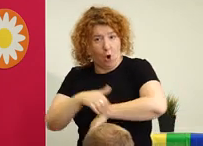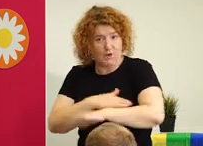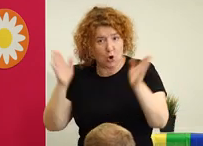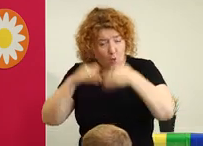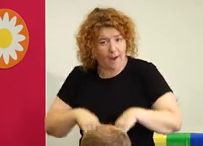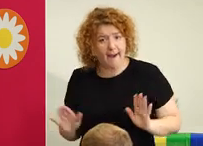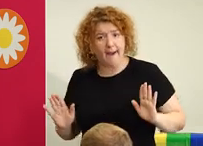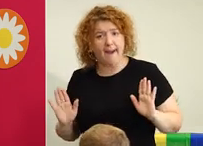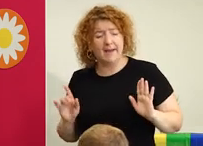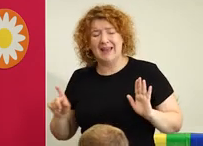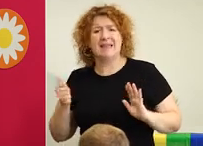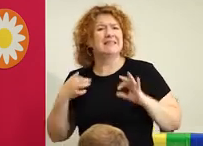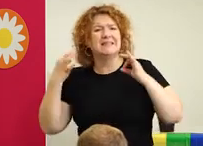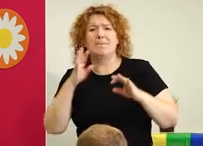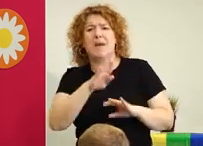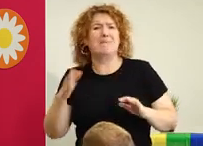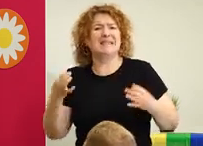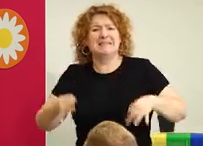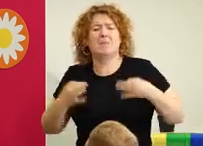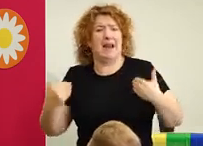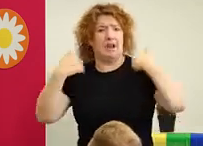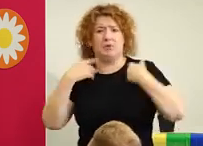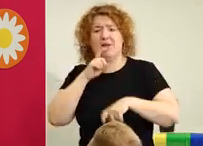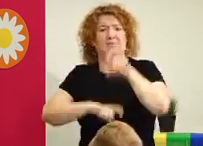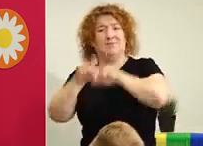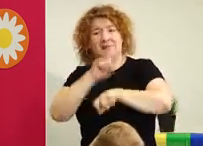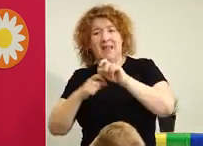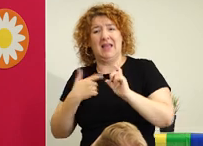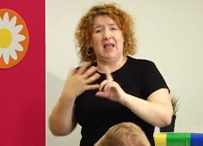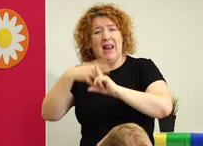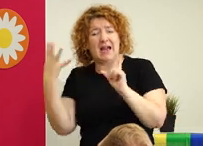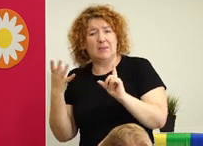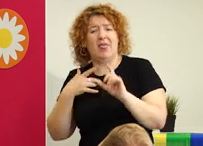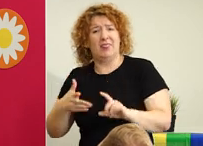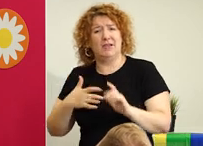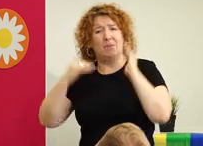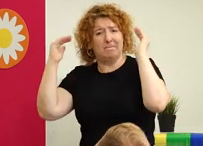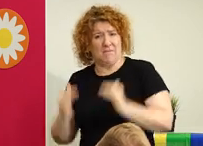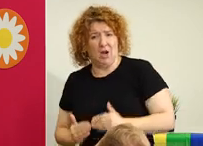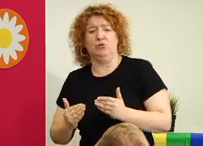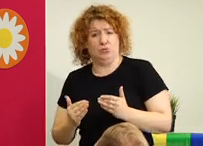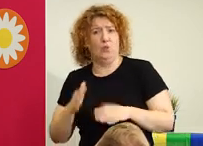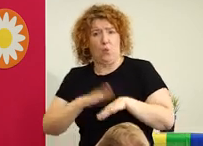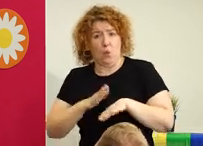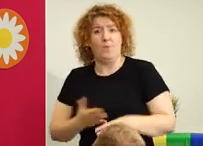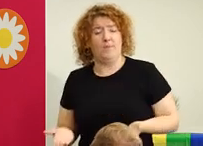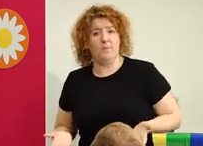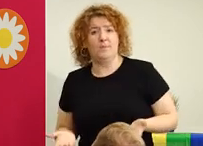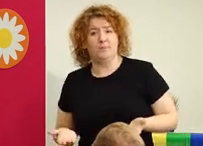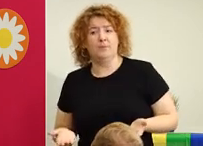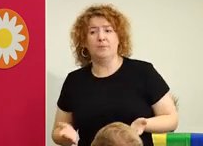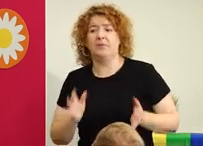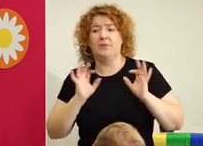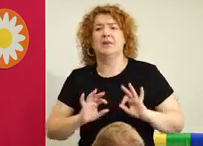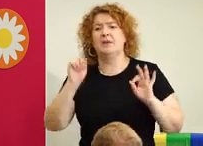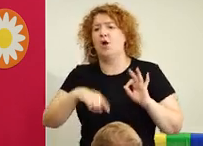que es responsable del cuestionamiento y del retroceso en los derechos de las personas LGTBI y particularmente de las personas trans. Y están aumentando